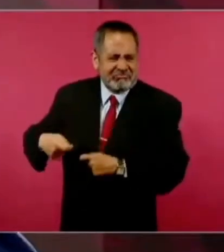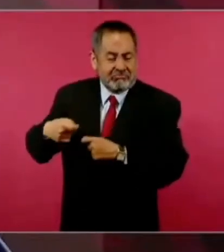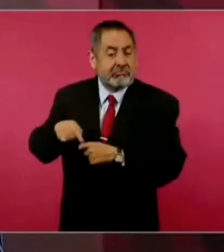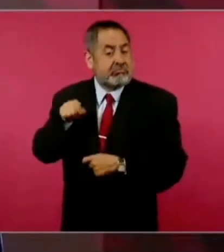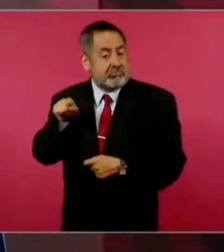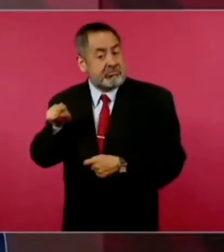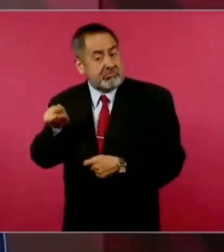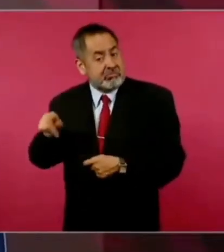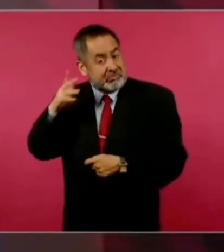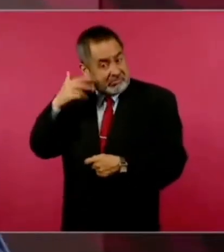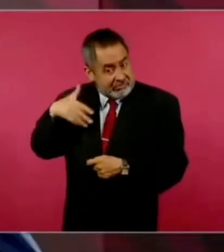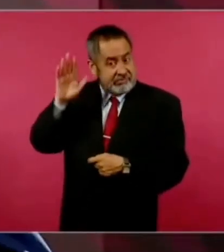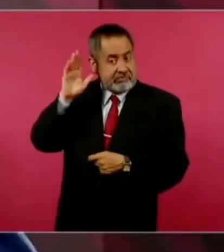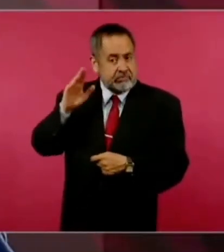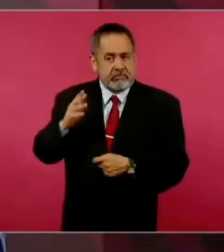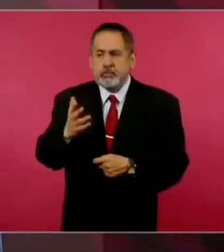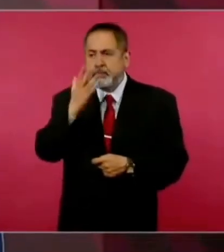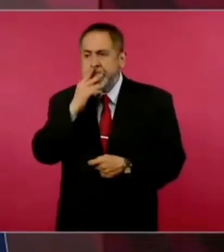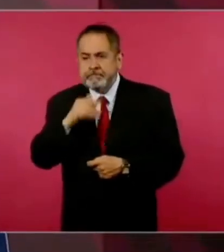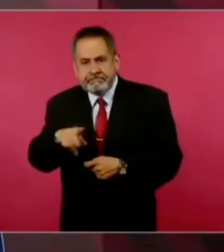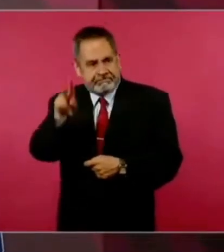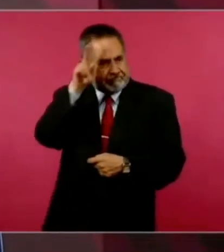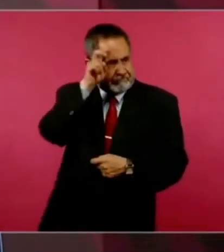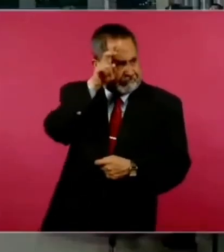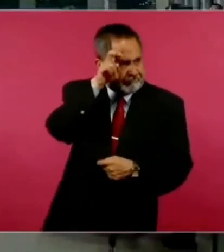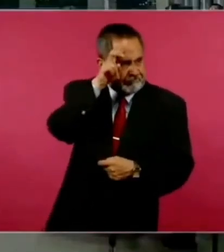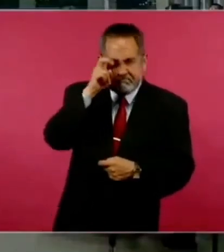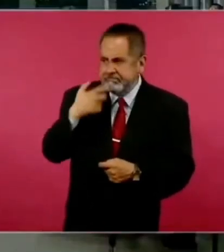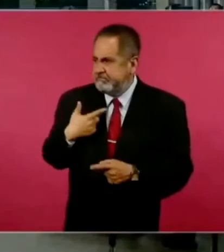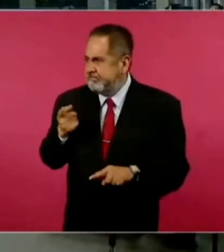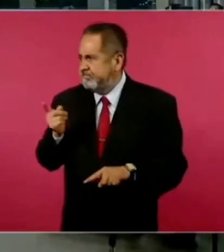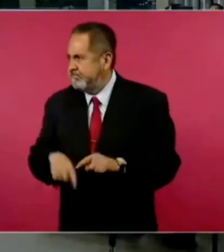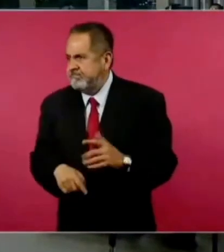había codicia.